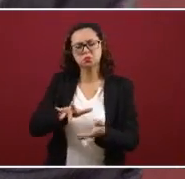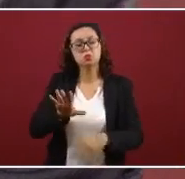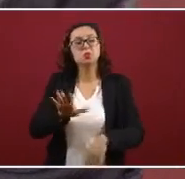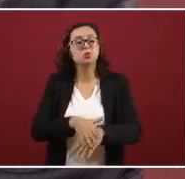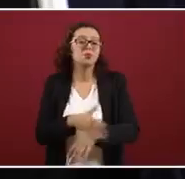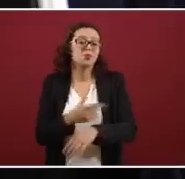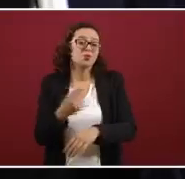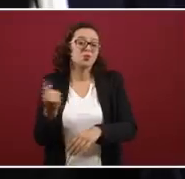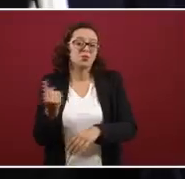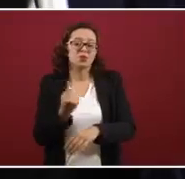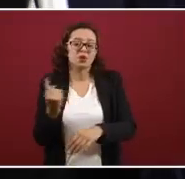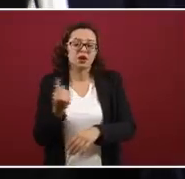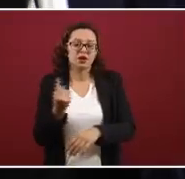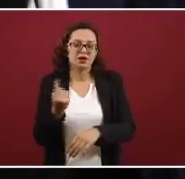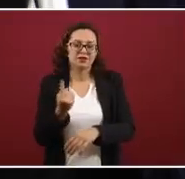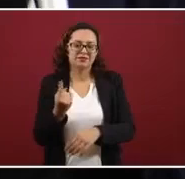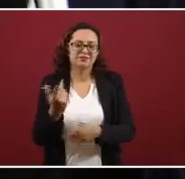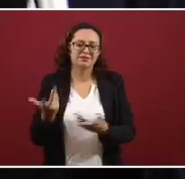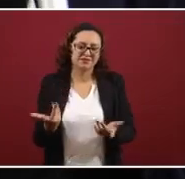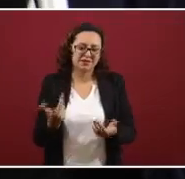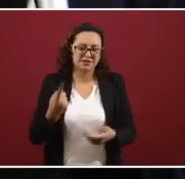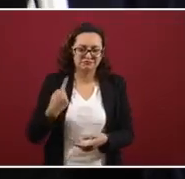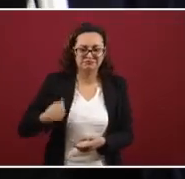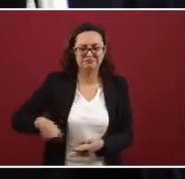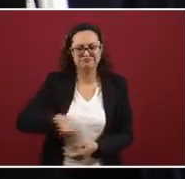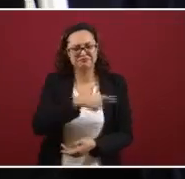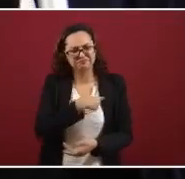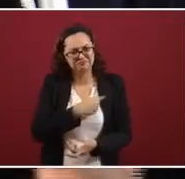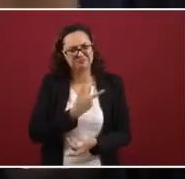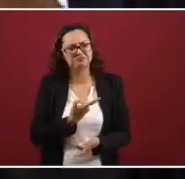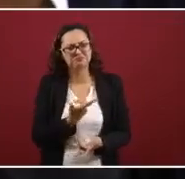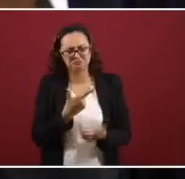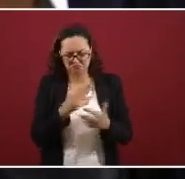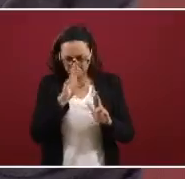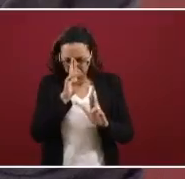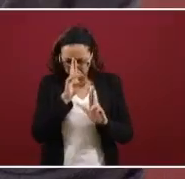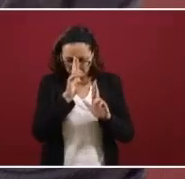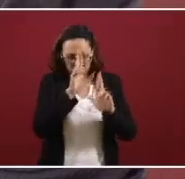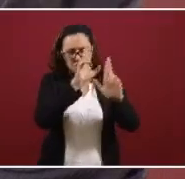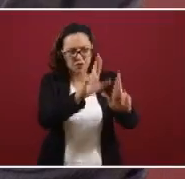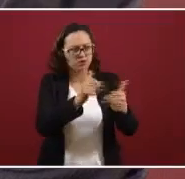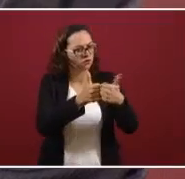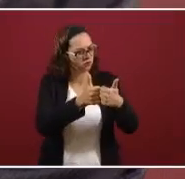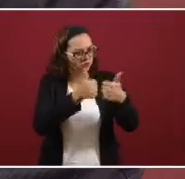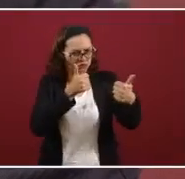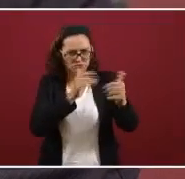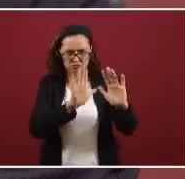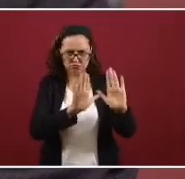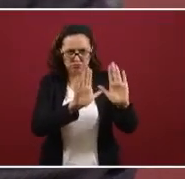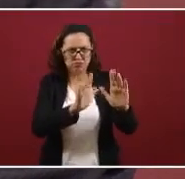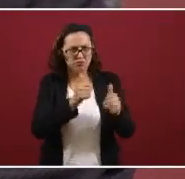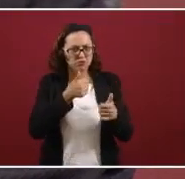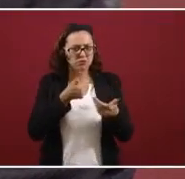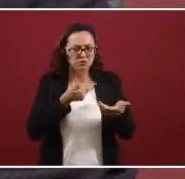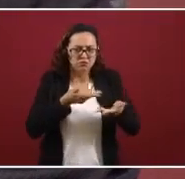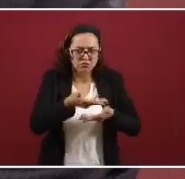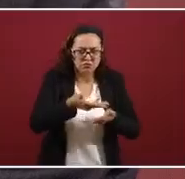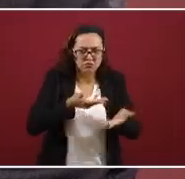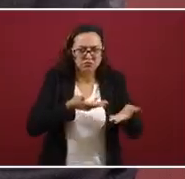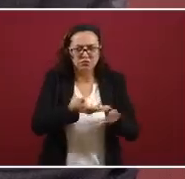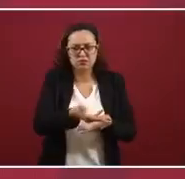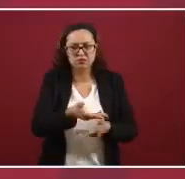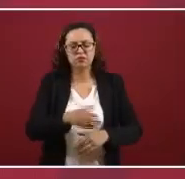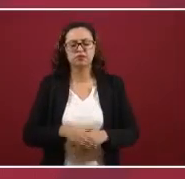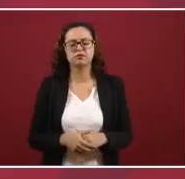porque hemos actuado con respeto a su autonomía y los